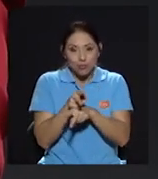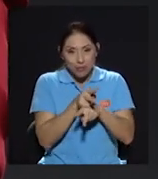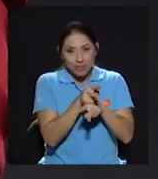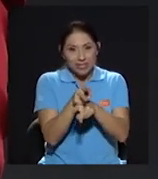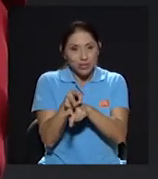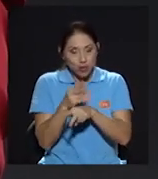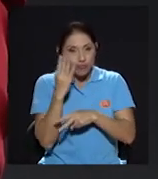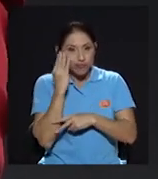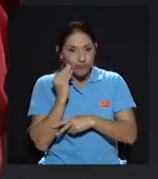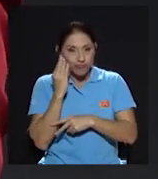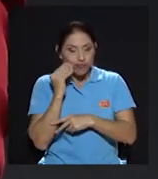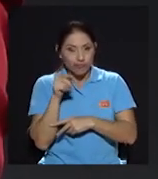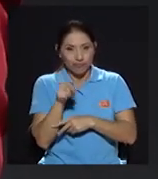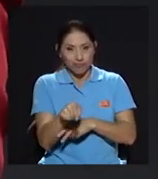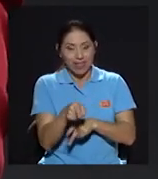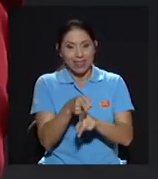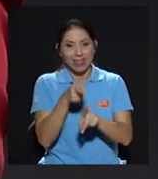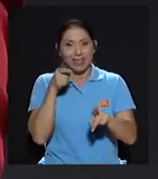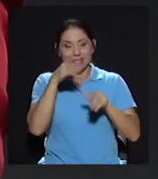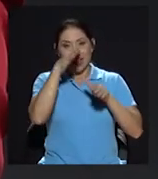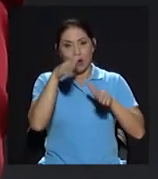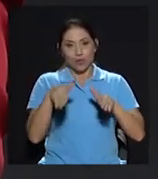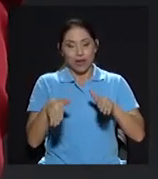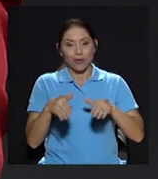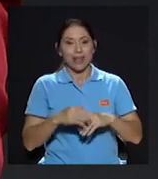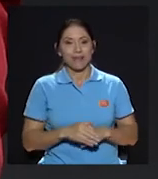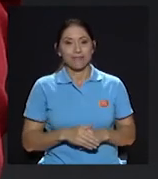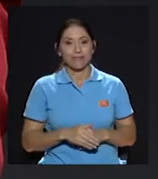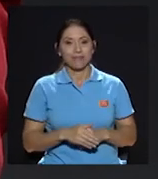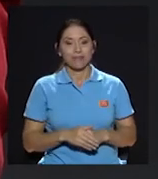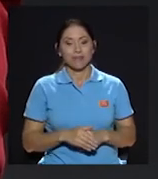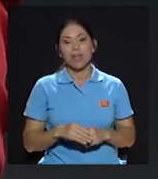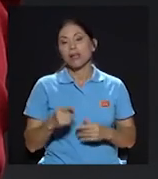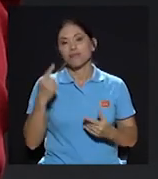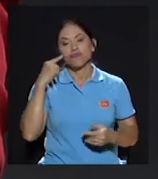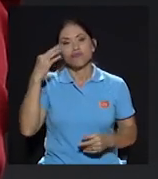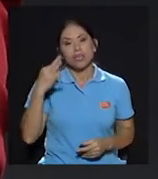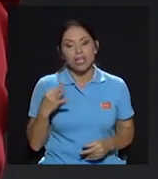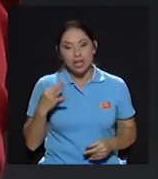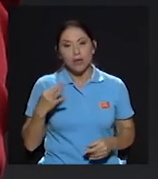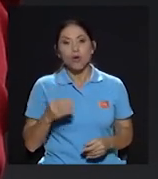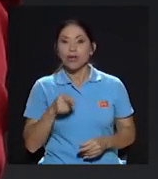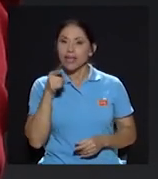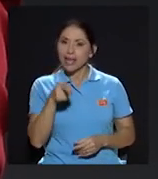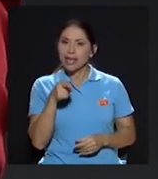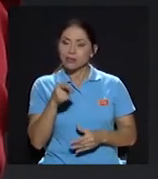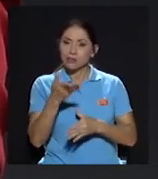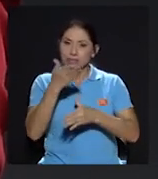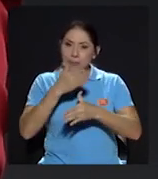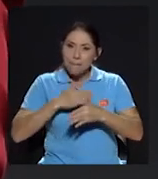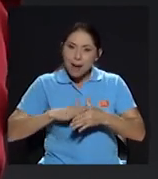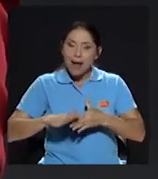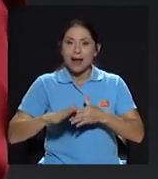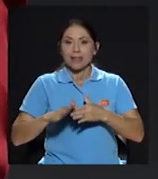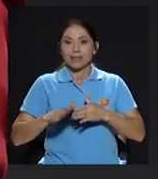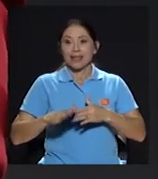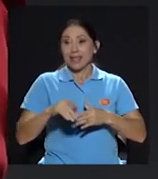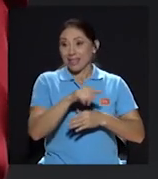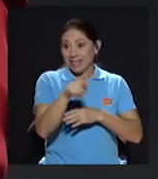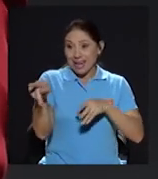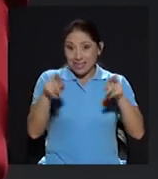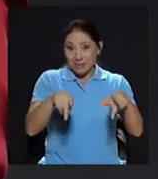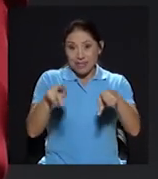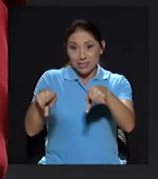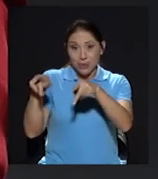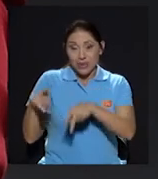es la experiencia desde la contraloría entonces creo que eso es parte de lo que las personas que estaban buscando